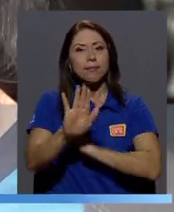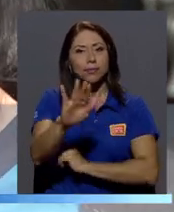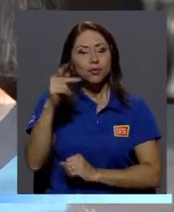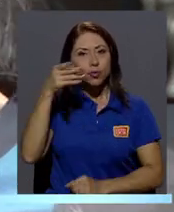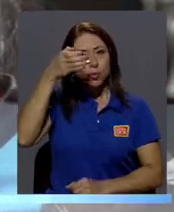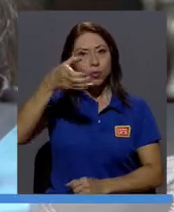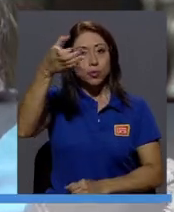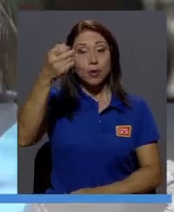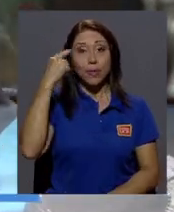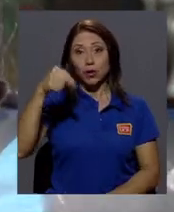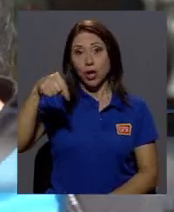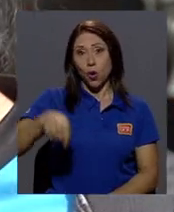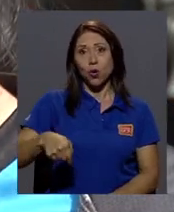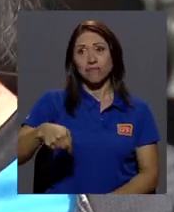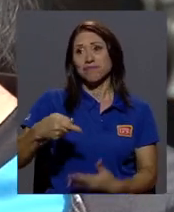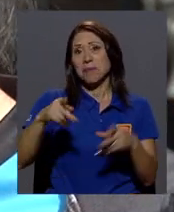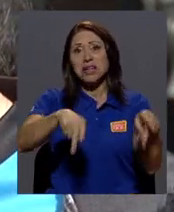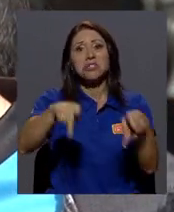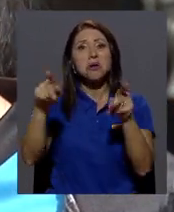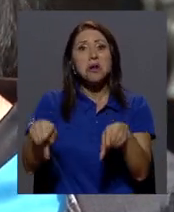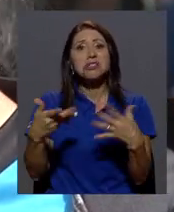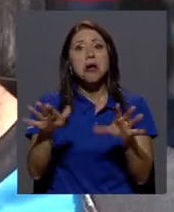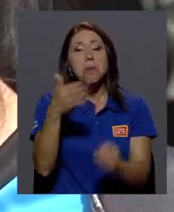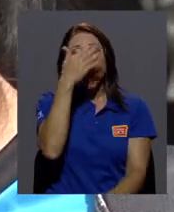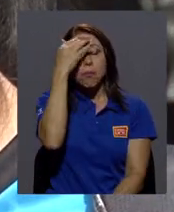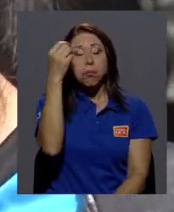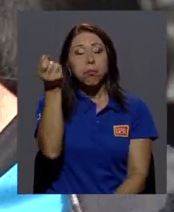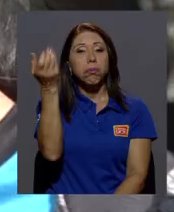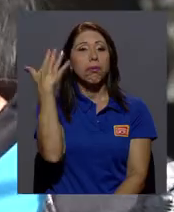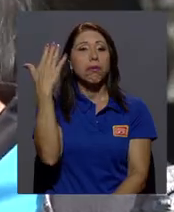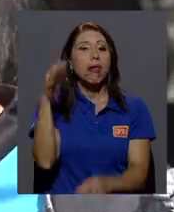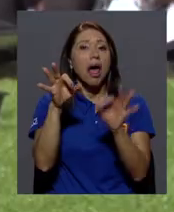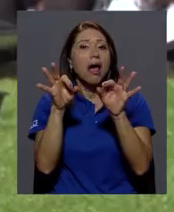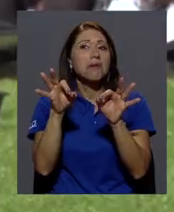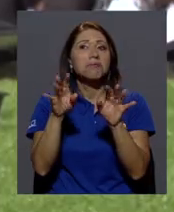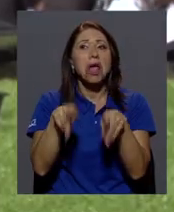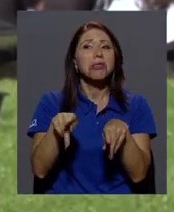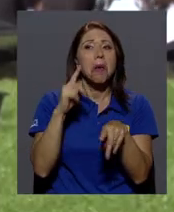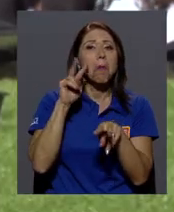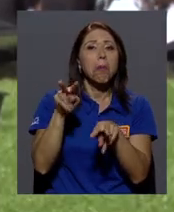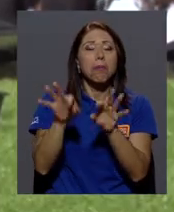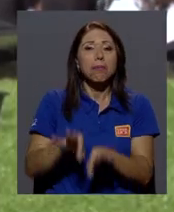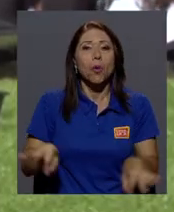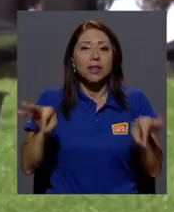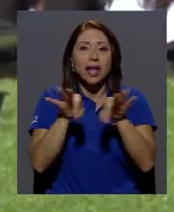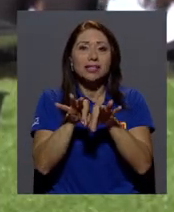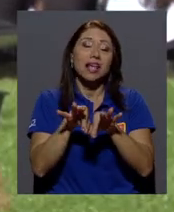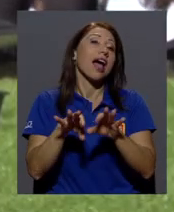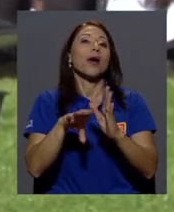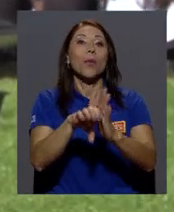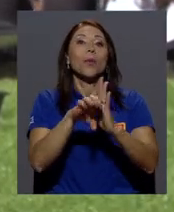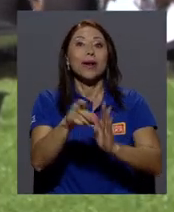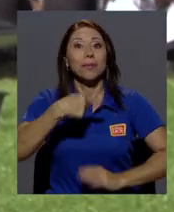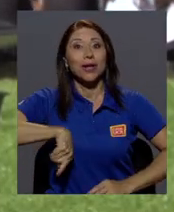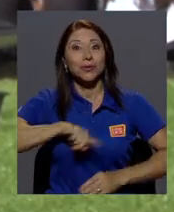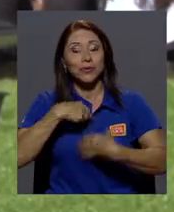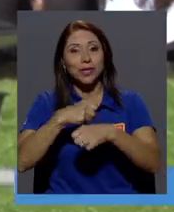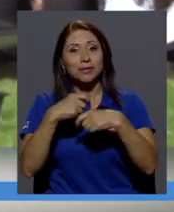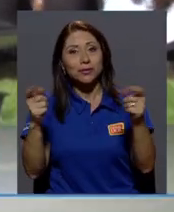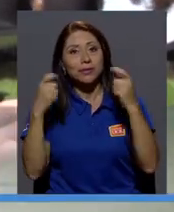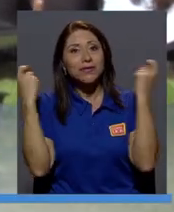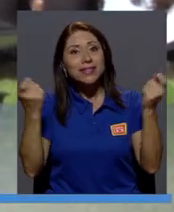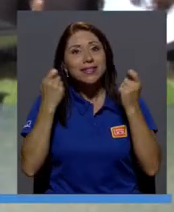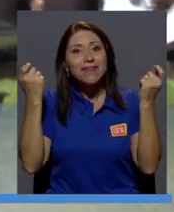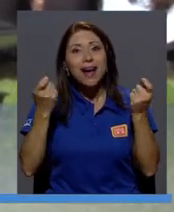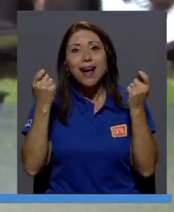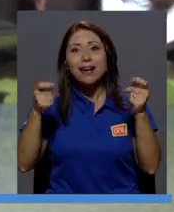porque el día de hoy es algo muy olvidado, que la gente ya no le tome mucha importancia. Como los festivales, ¿qué hacemos para